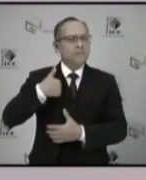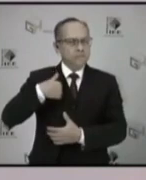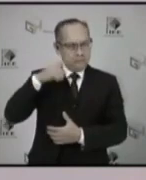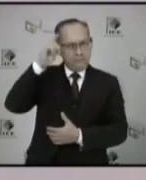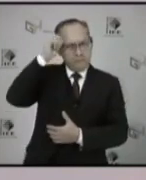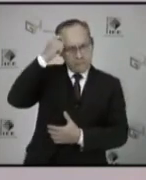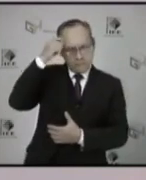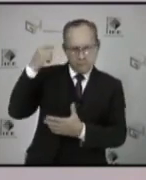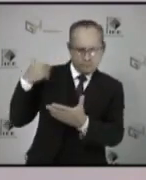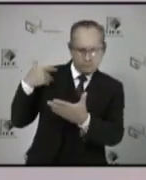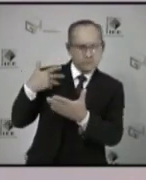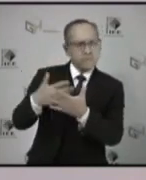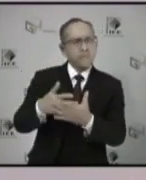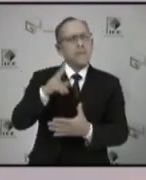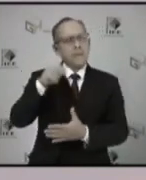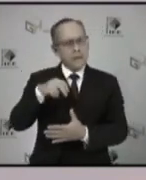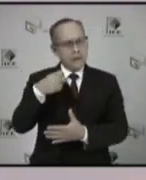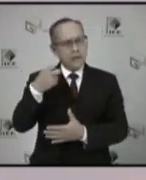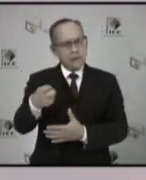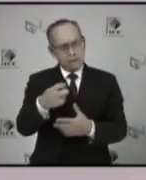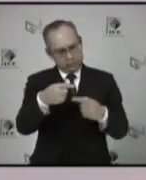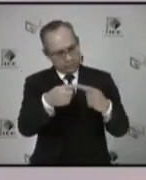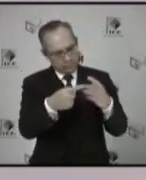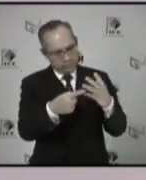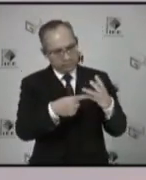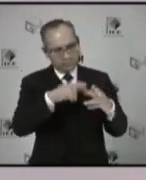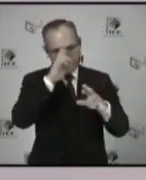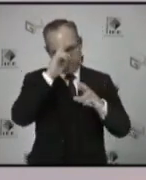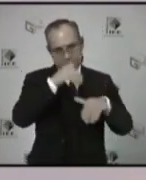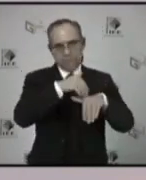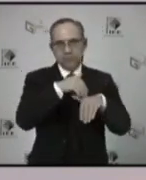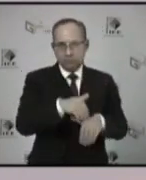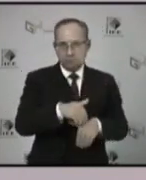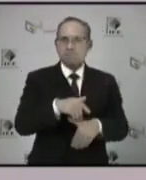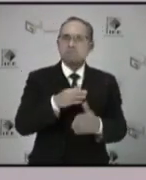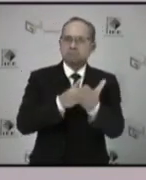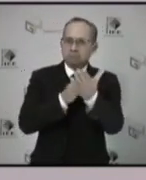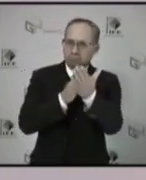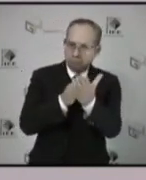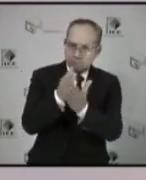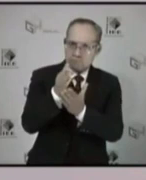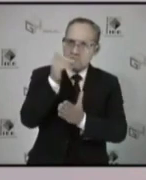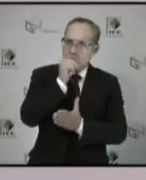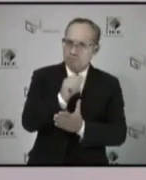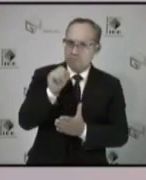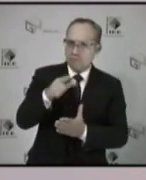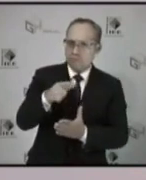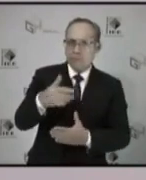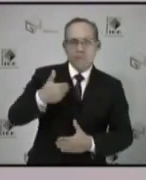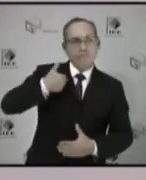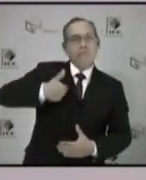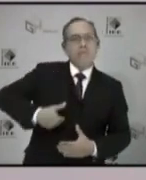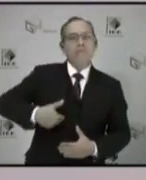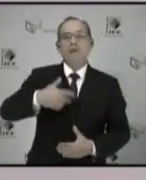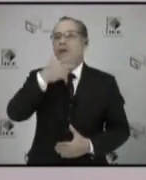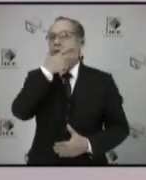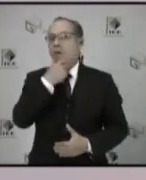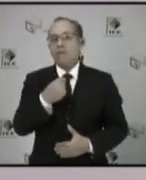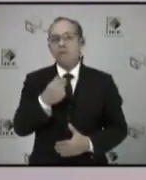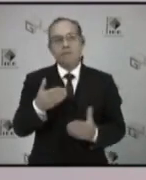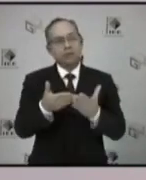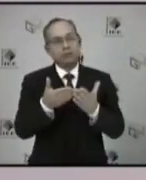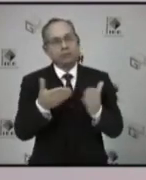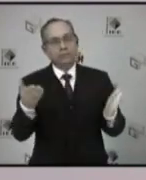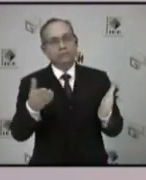de principios y lealtades. Soy un hombre que pongo a consideración de las y